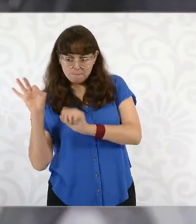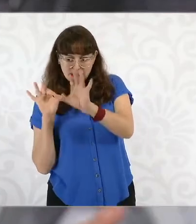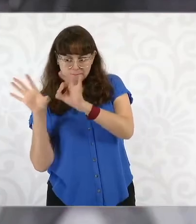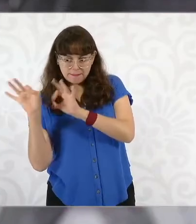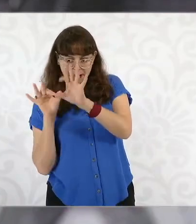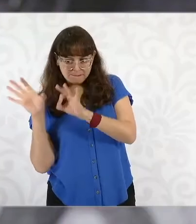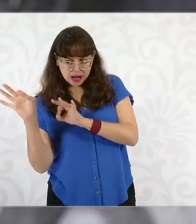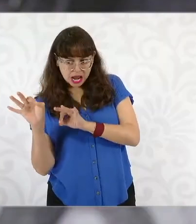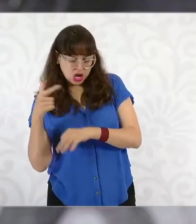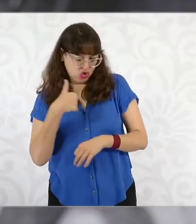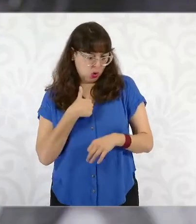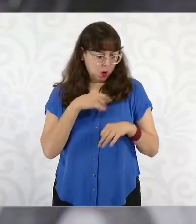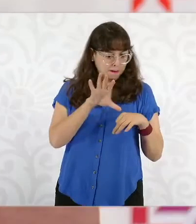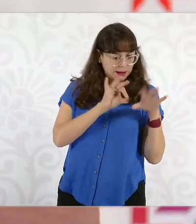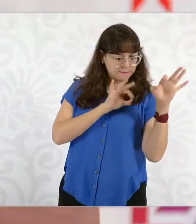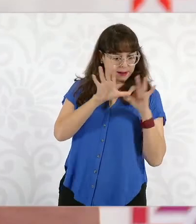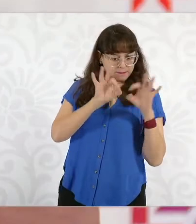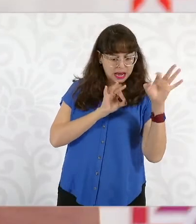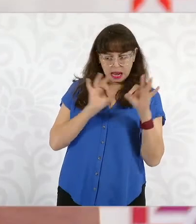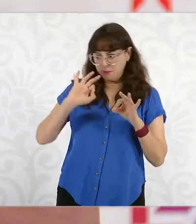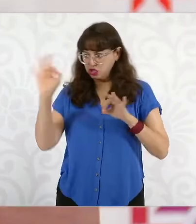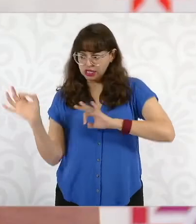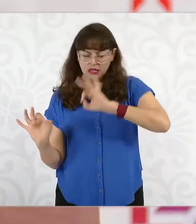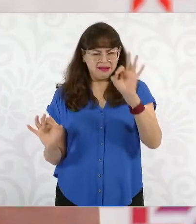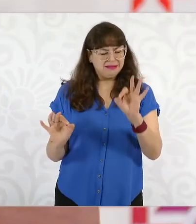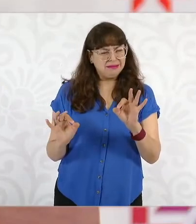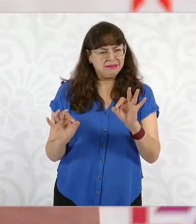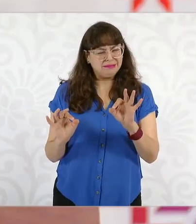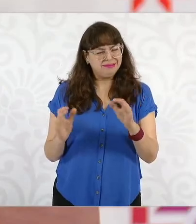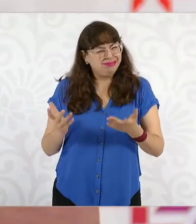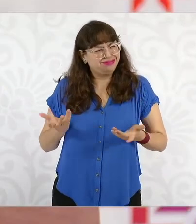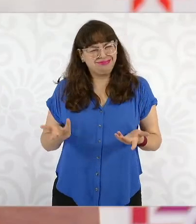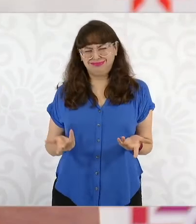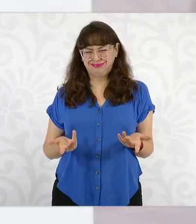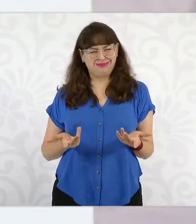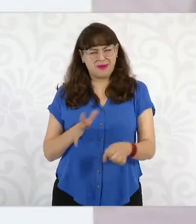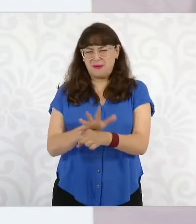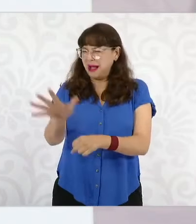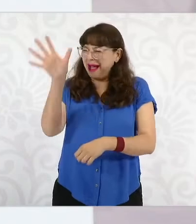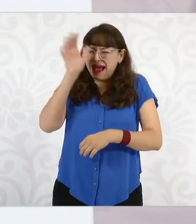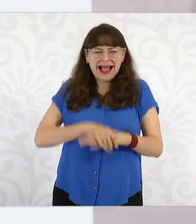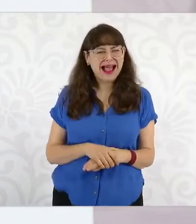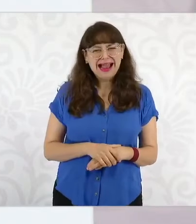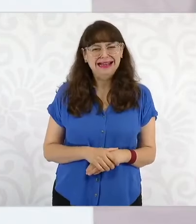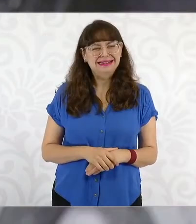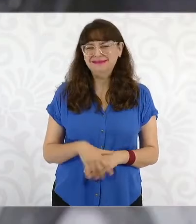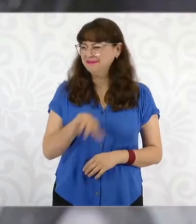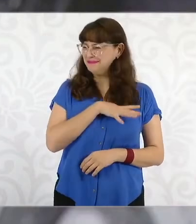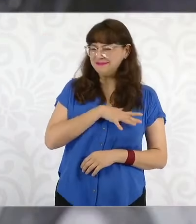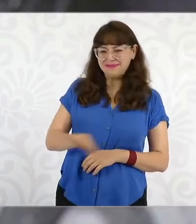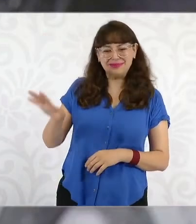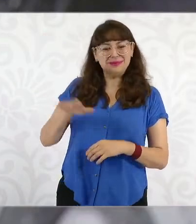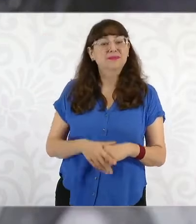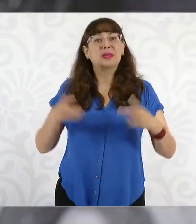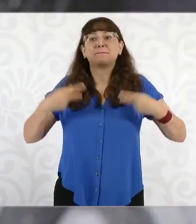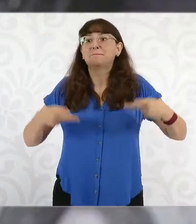No, le tocan al pueblo si son encuestas. De verdad es increíble. Bueno, entonces, ¿qué es